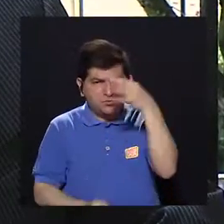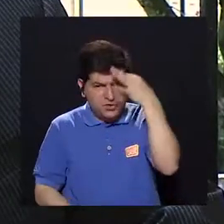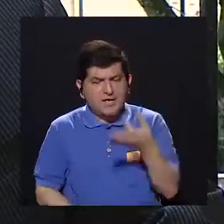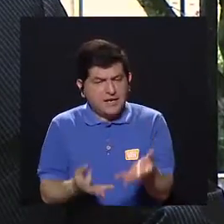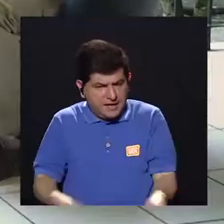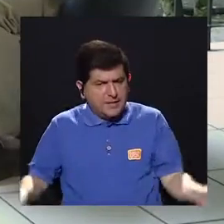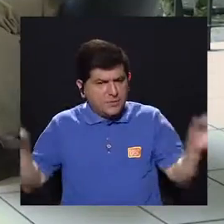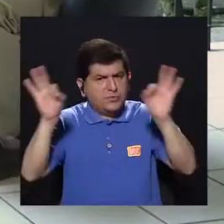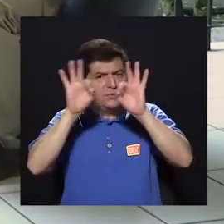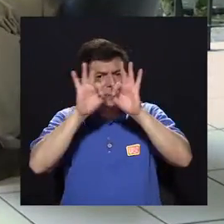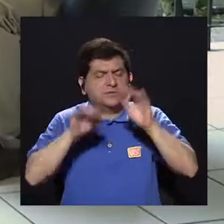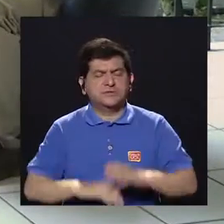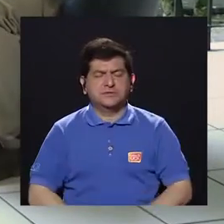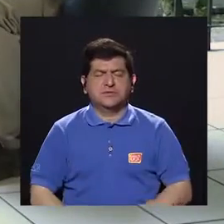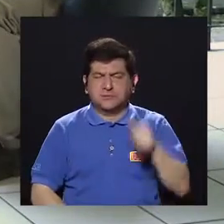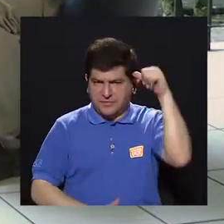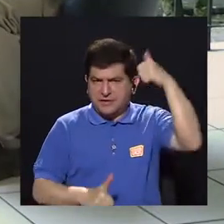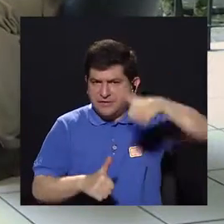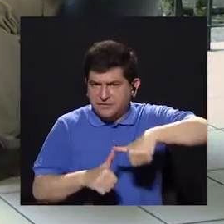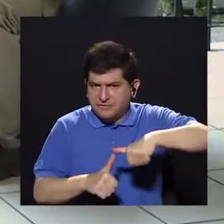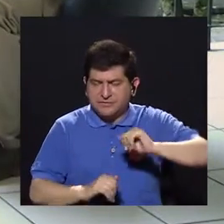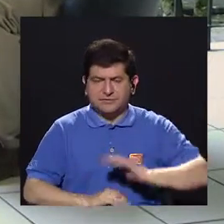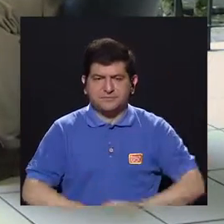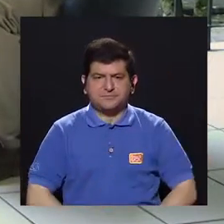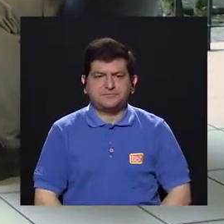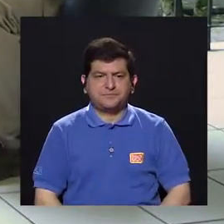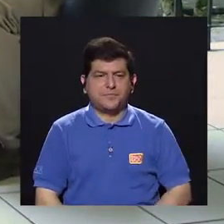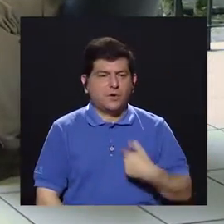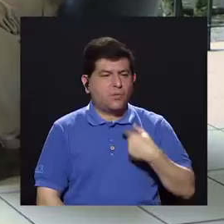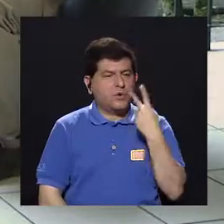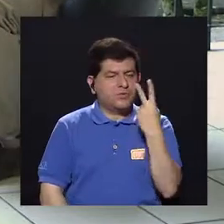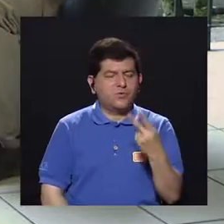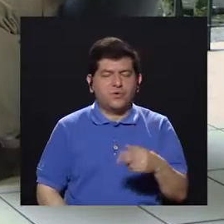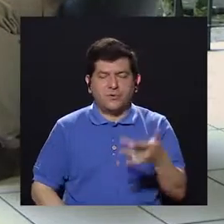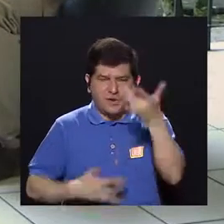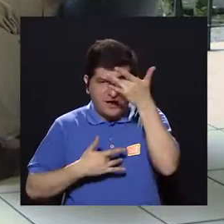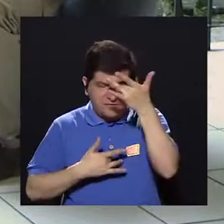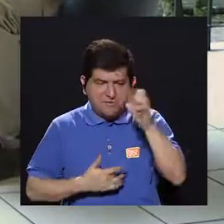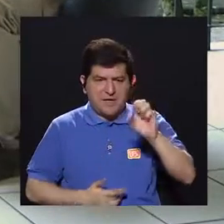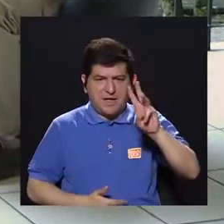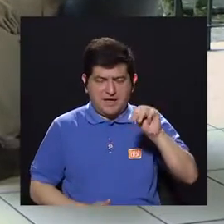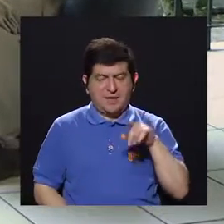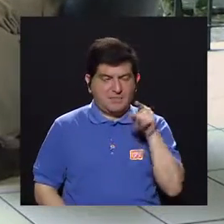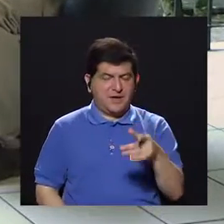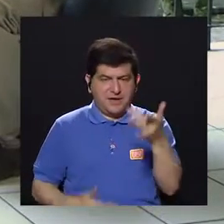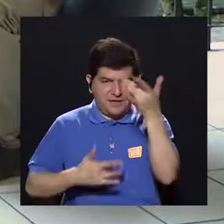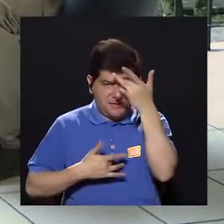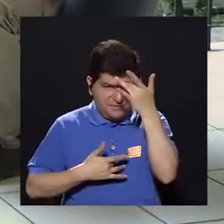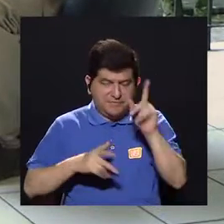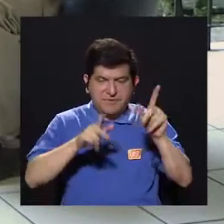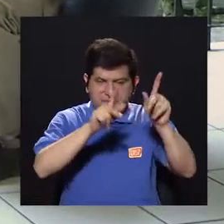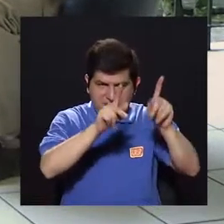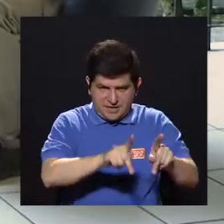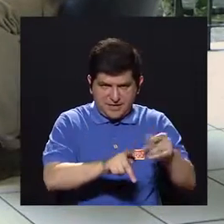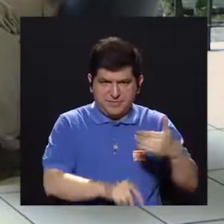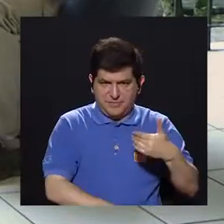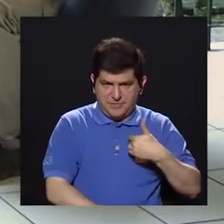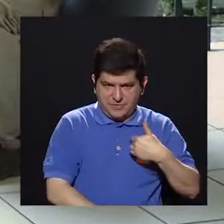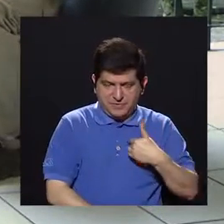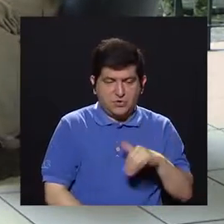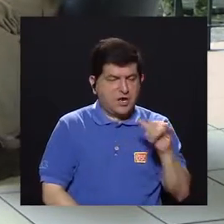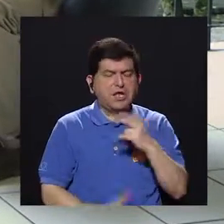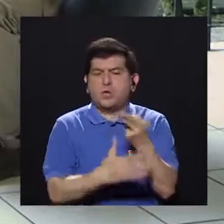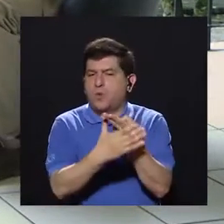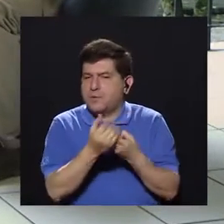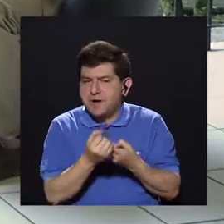de esta conversación que usted cree importante tomar en cuenta. Cuando uno ve la esclerosis múltiple, esto es un padecimiento de la